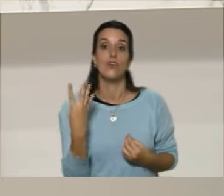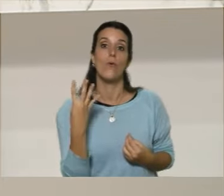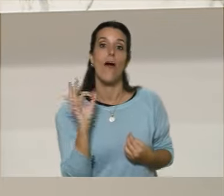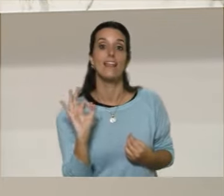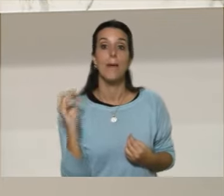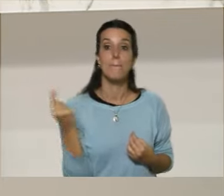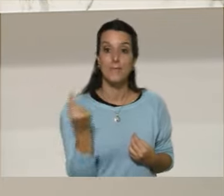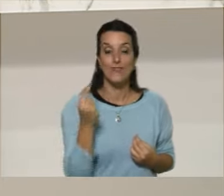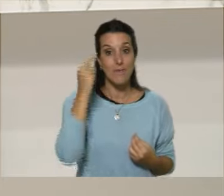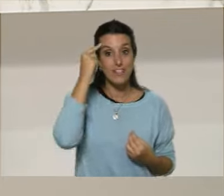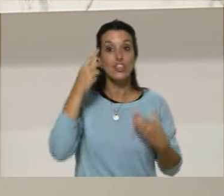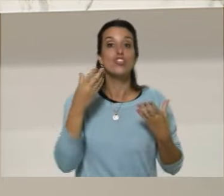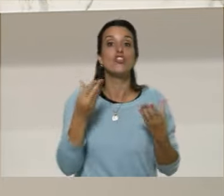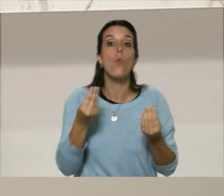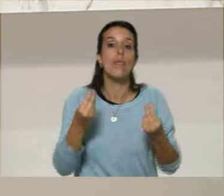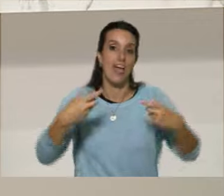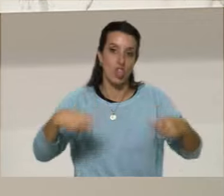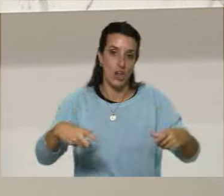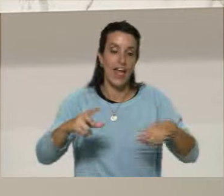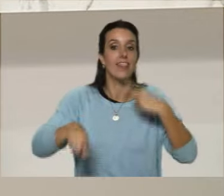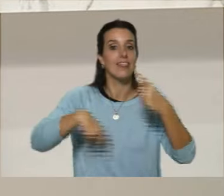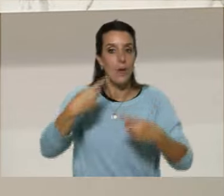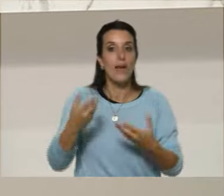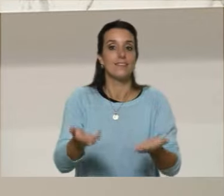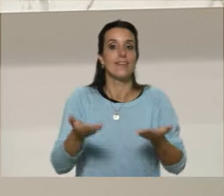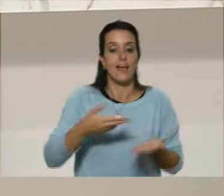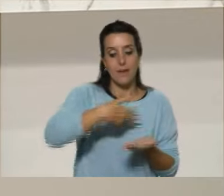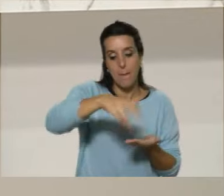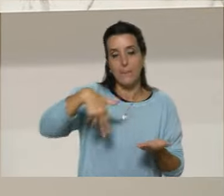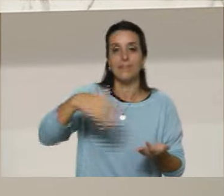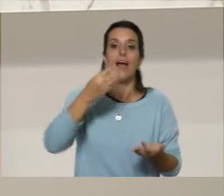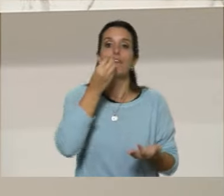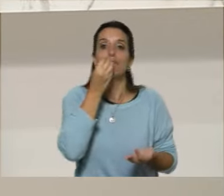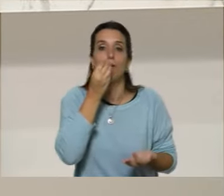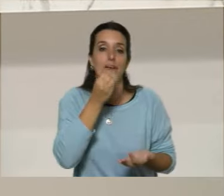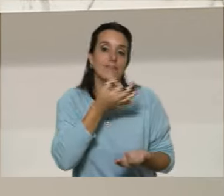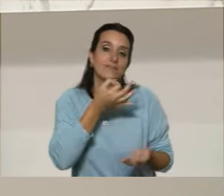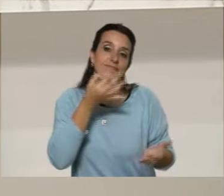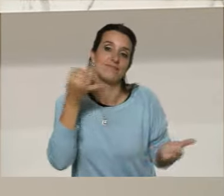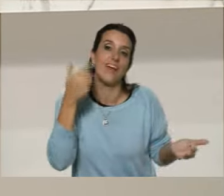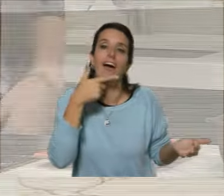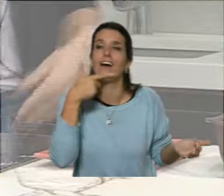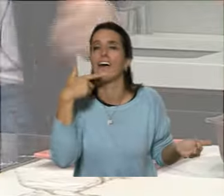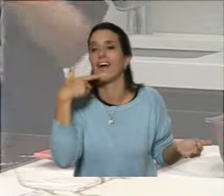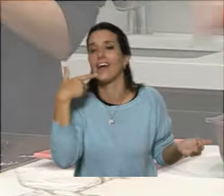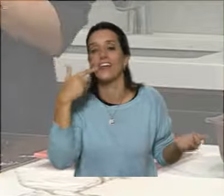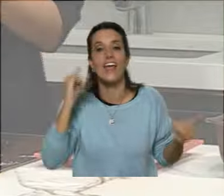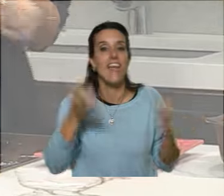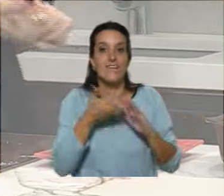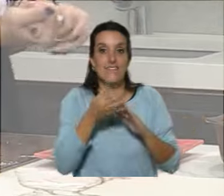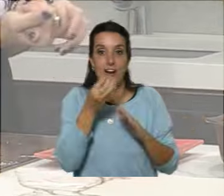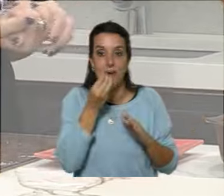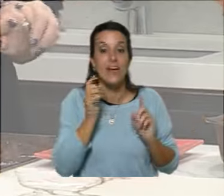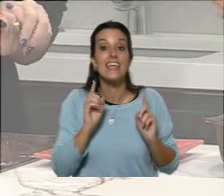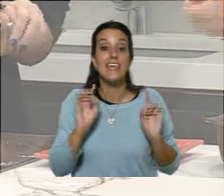Bien. Pensá que es una torta húmeda. Y después la sacás, la pintás y te comes un pedacito de esa torta. Que no ¡qué sabes... rico! Y ya lo vamos a probar. Pauli,